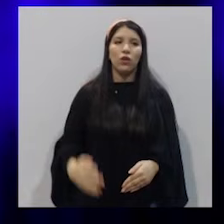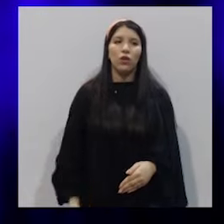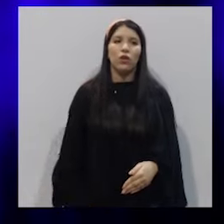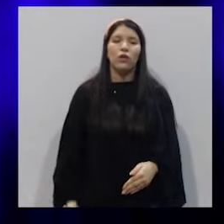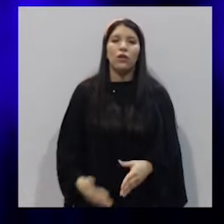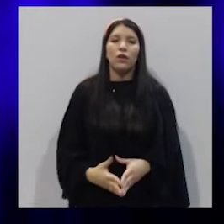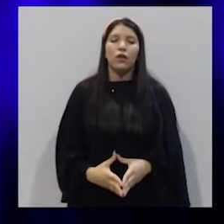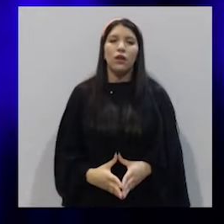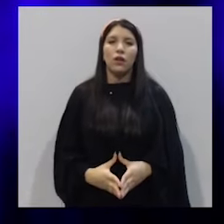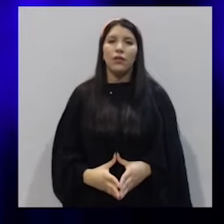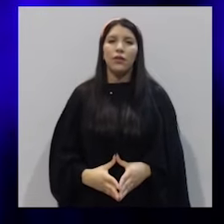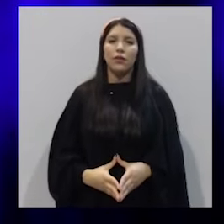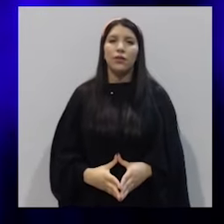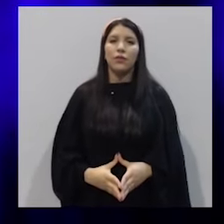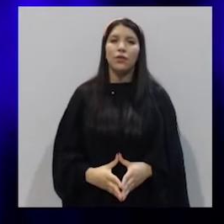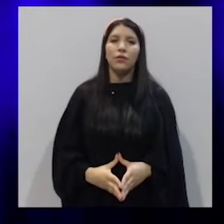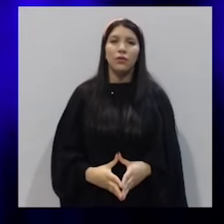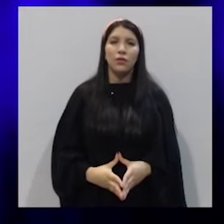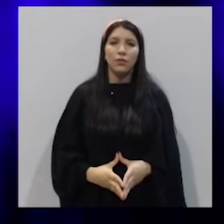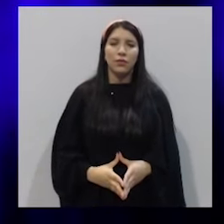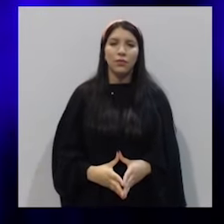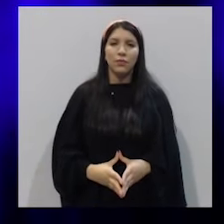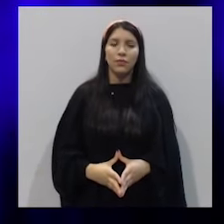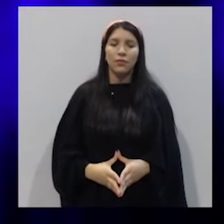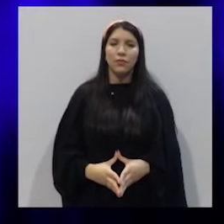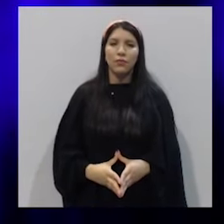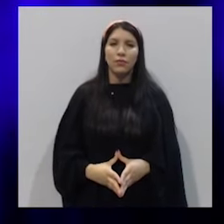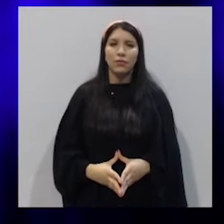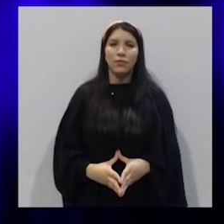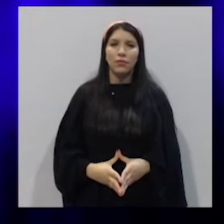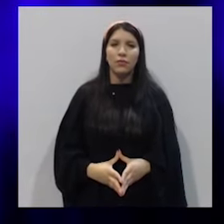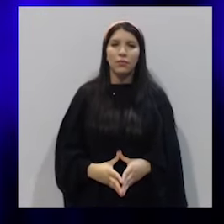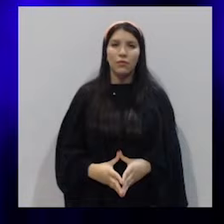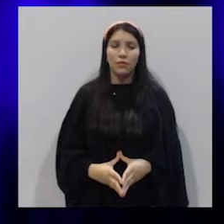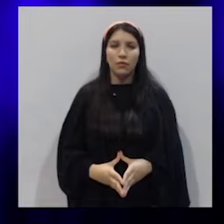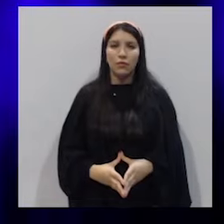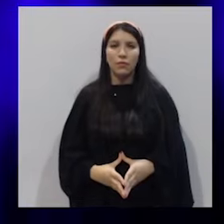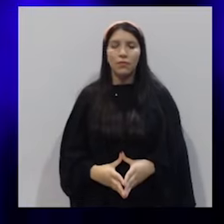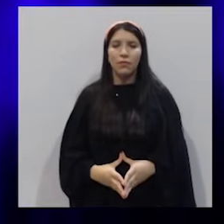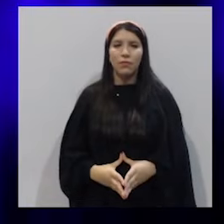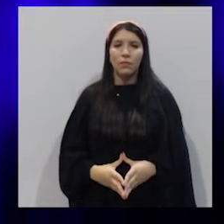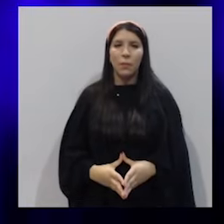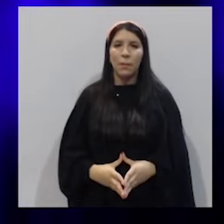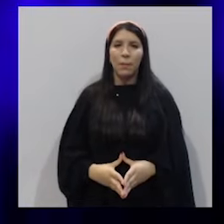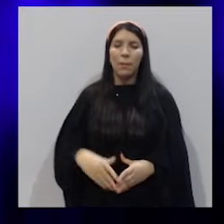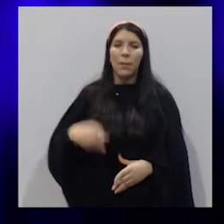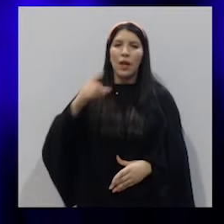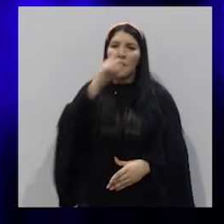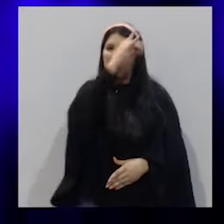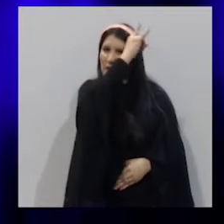confundir de sembrar la duda la confusión y también pablo allí